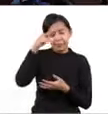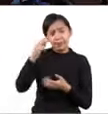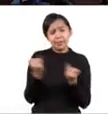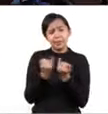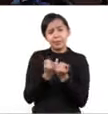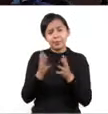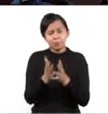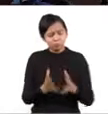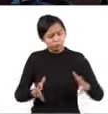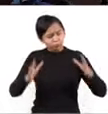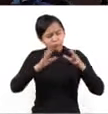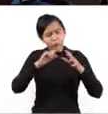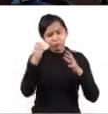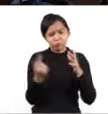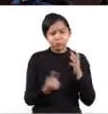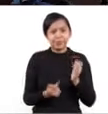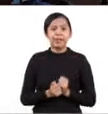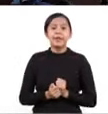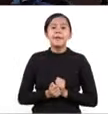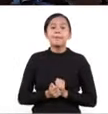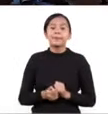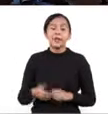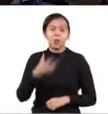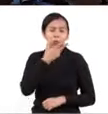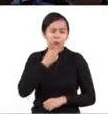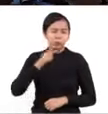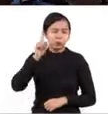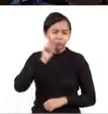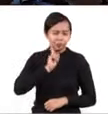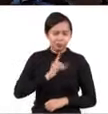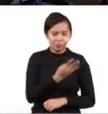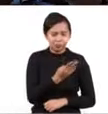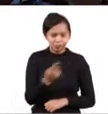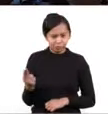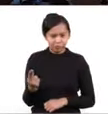y caballeros, sean todas y todos bienvenidos.